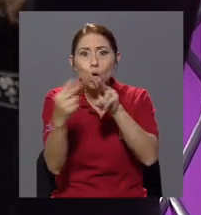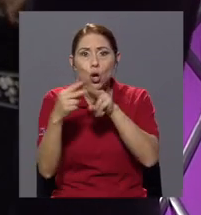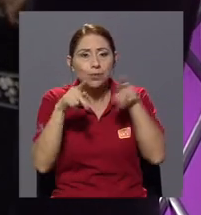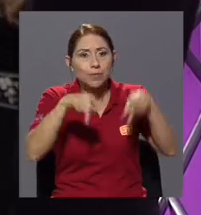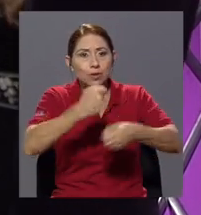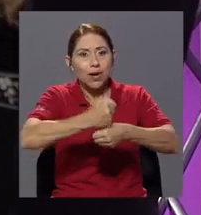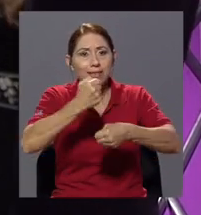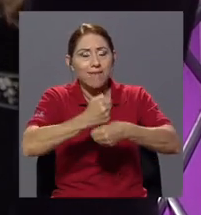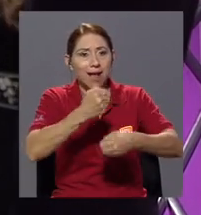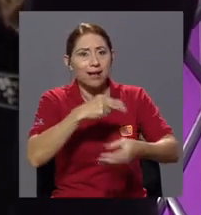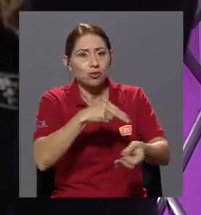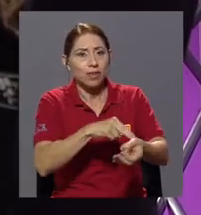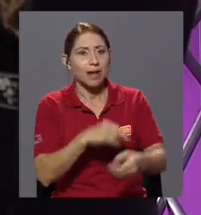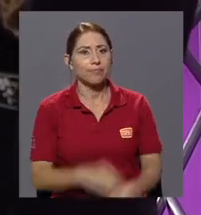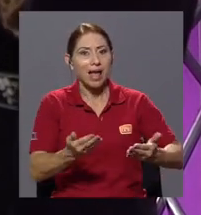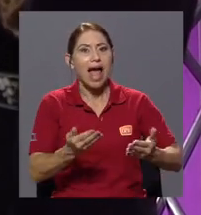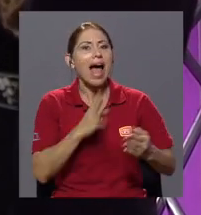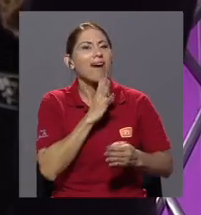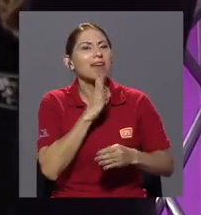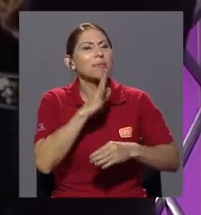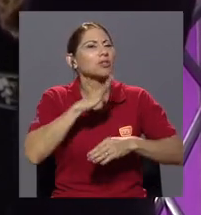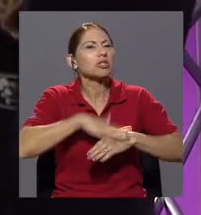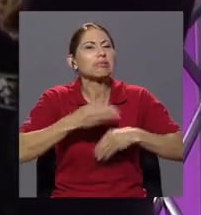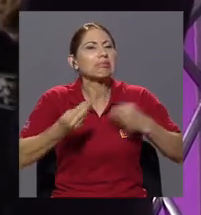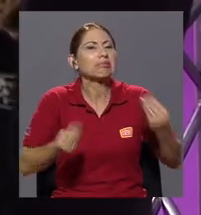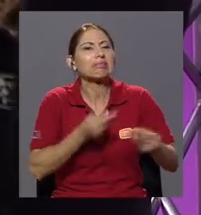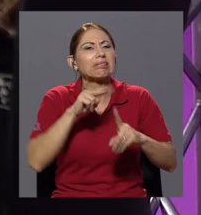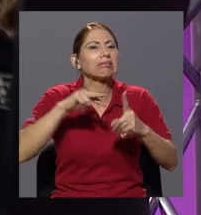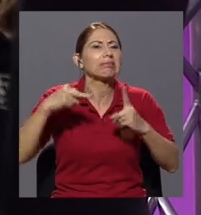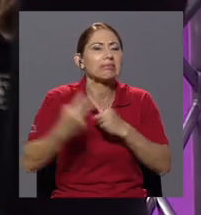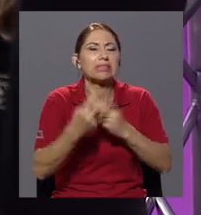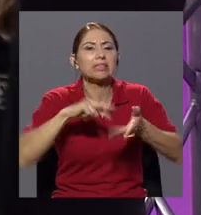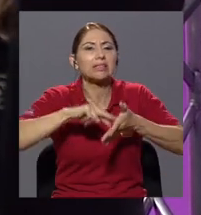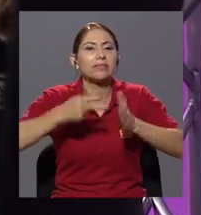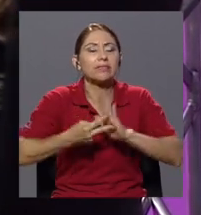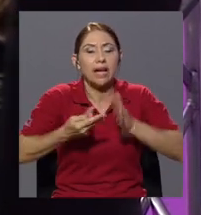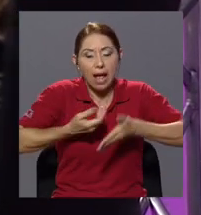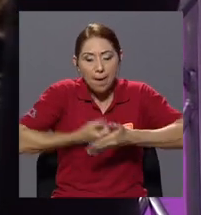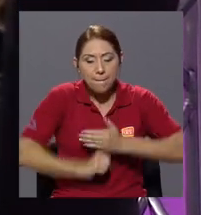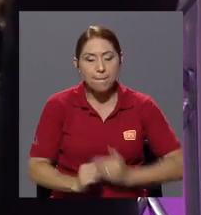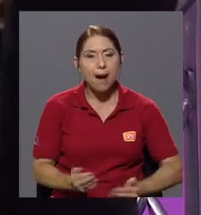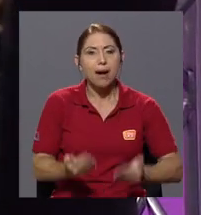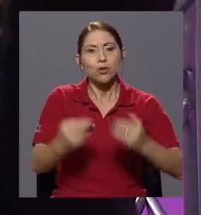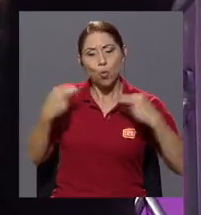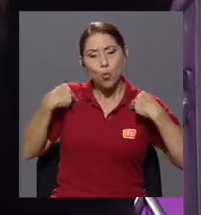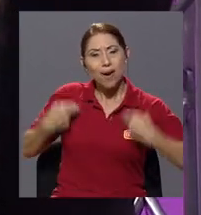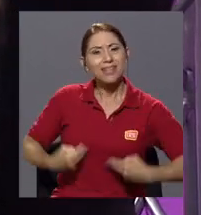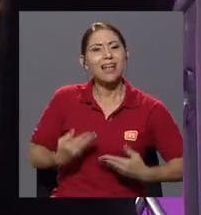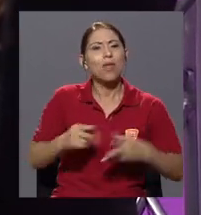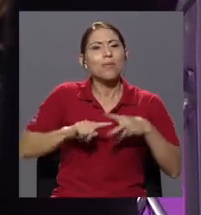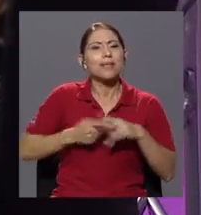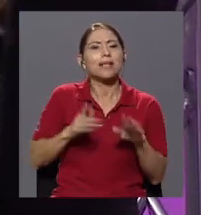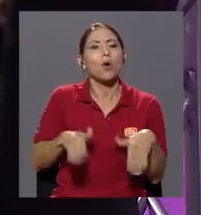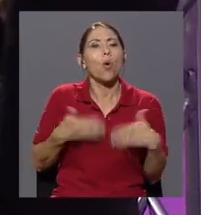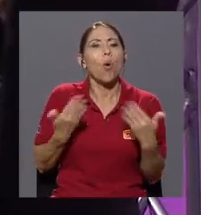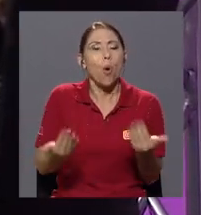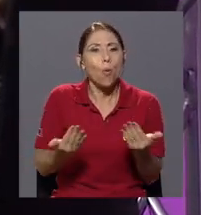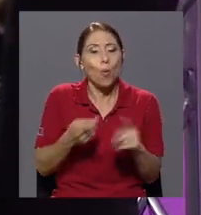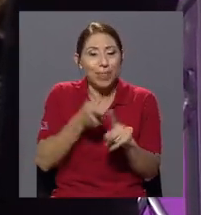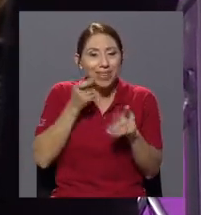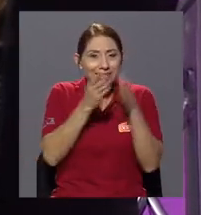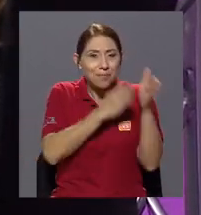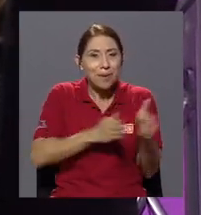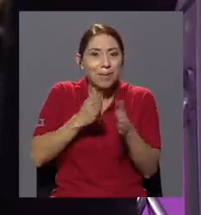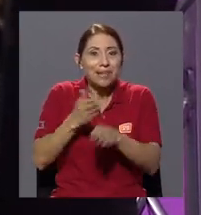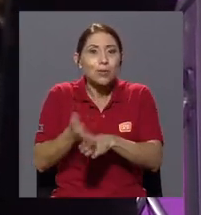próximo segmento para tratar de visualizar qué es el parto humanizado cómo empieza cuál es el acompañamiento que se da desde la